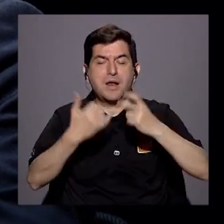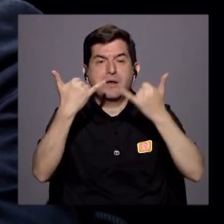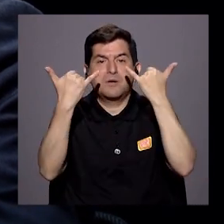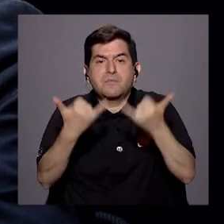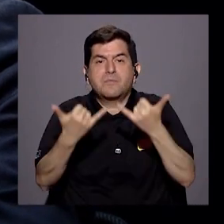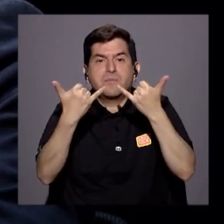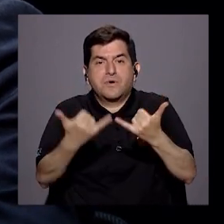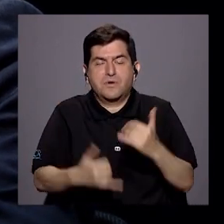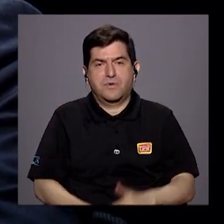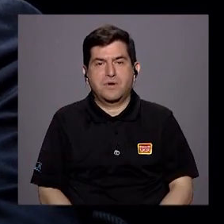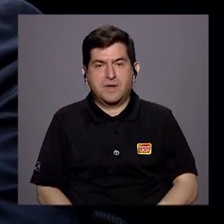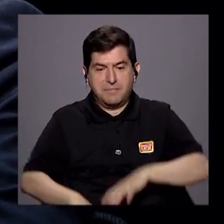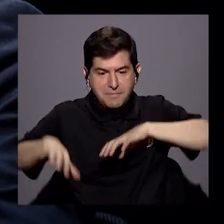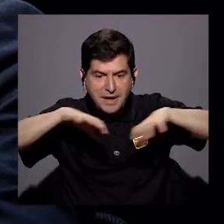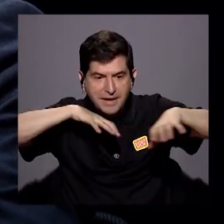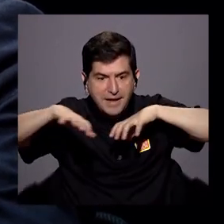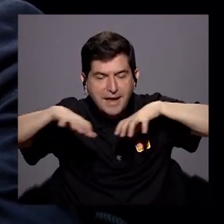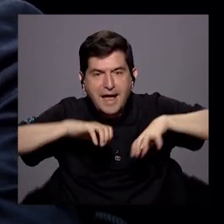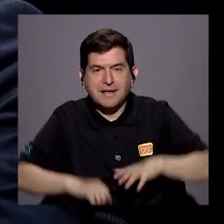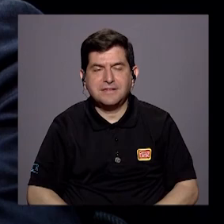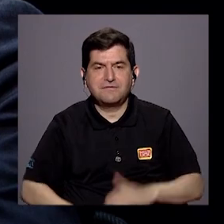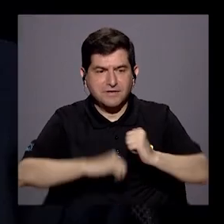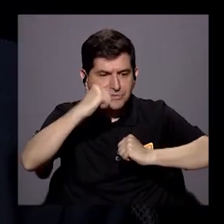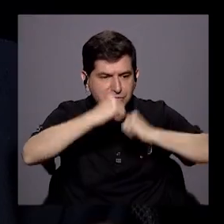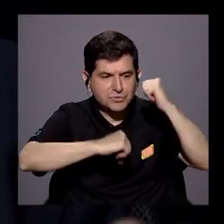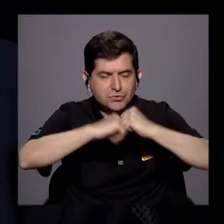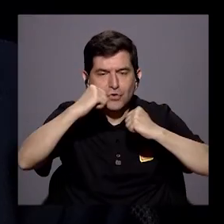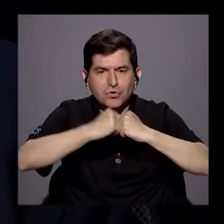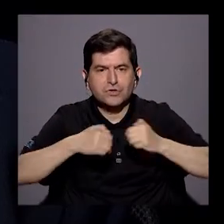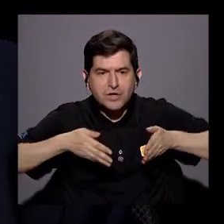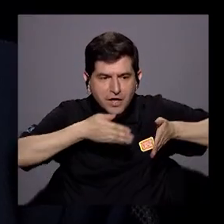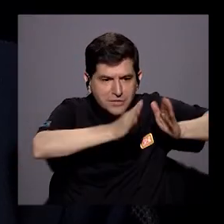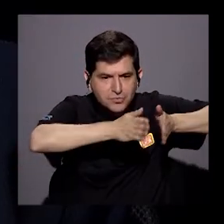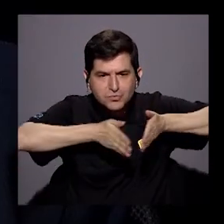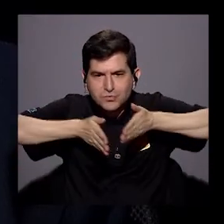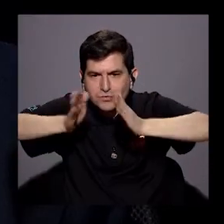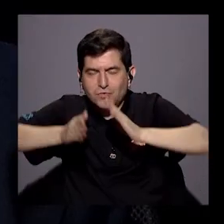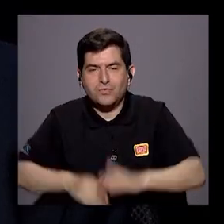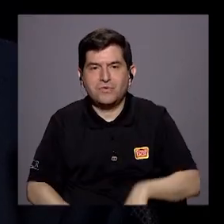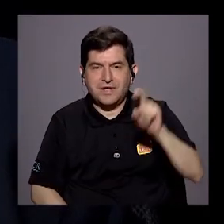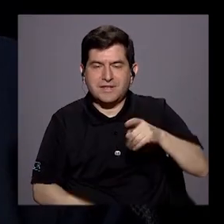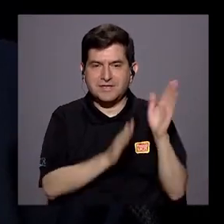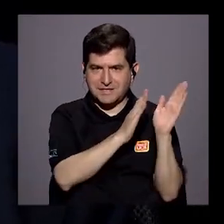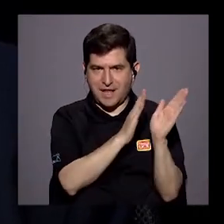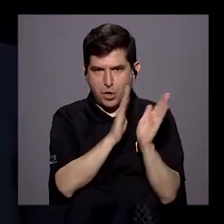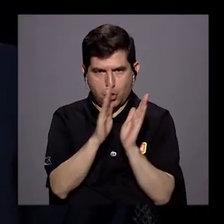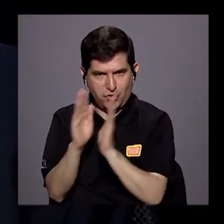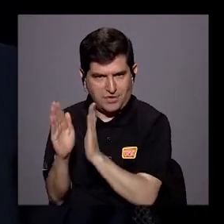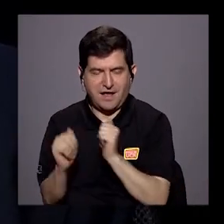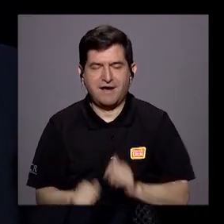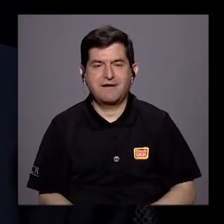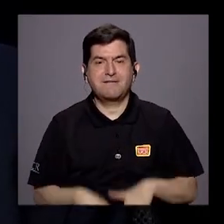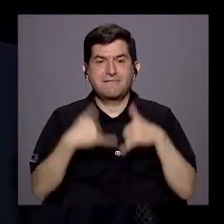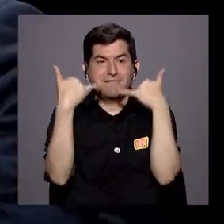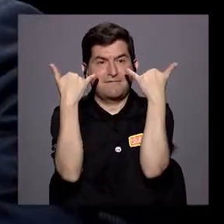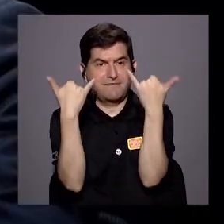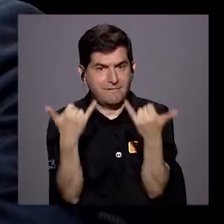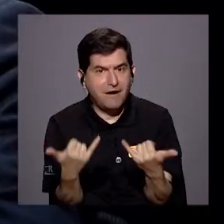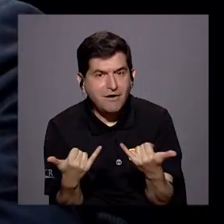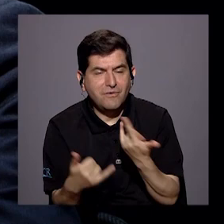frente en reactivación de esa infraestructura vial pasa por el orden y que en este momento